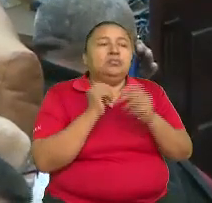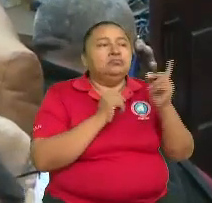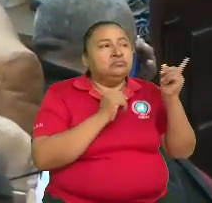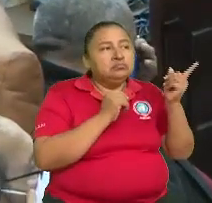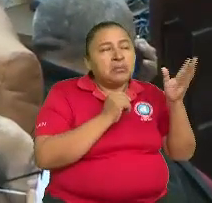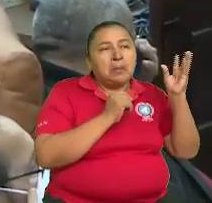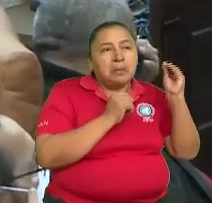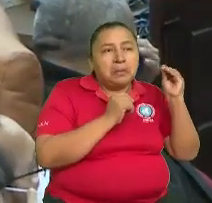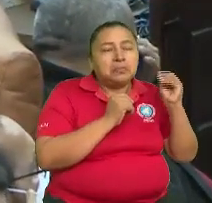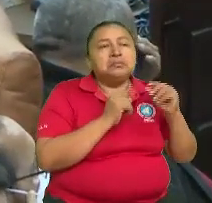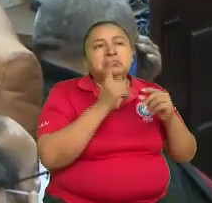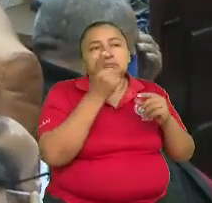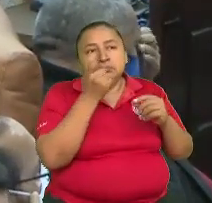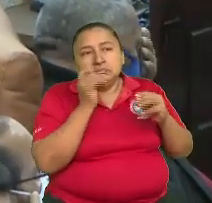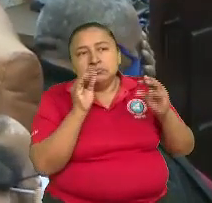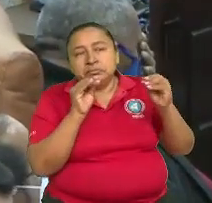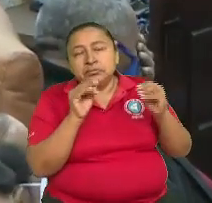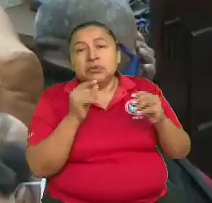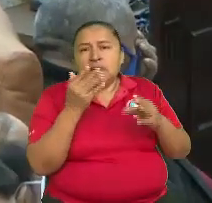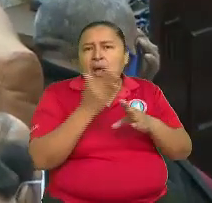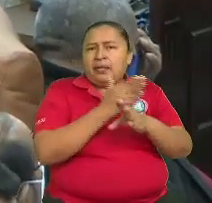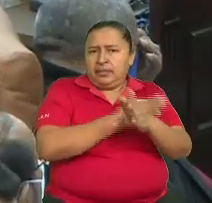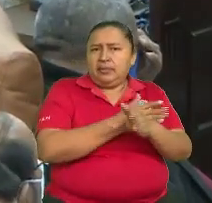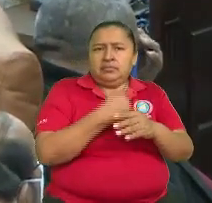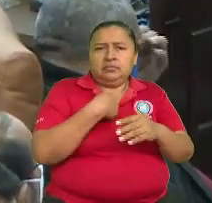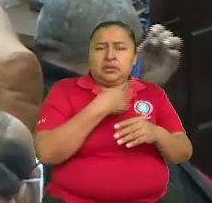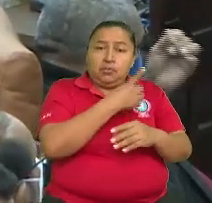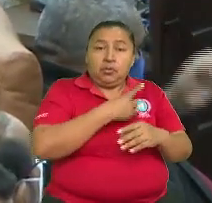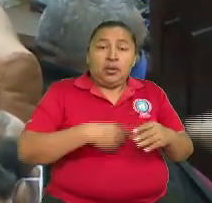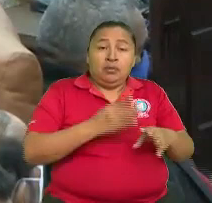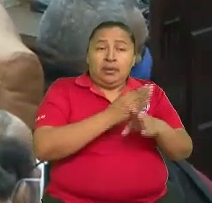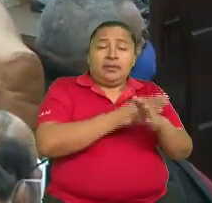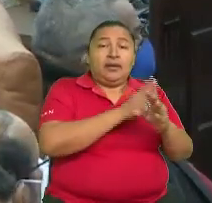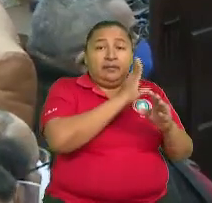han antecedido en el uso de la palabra.